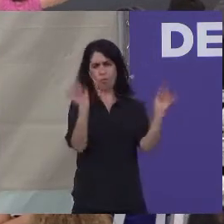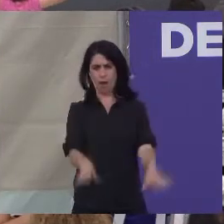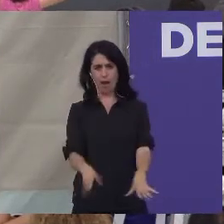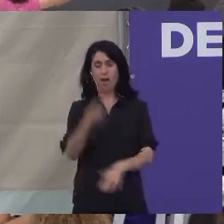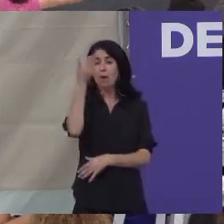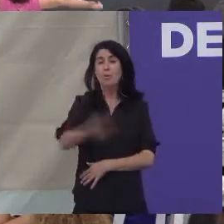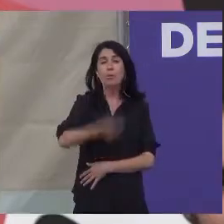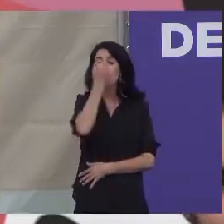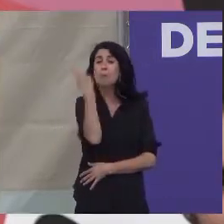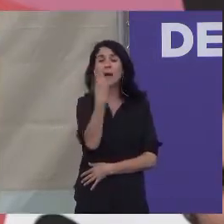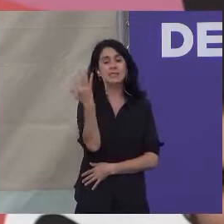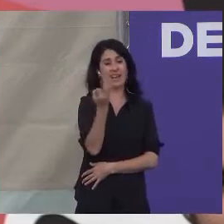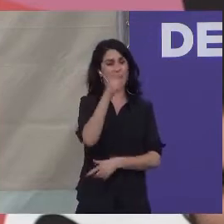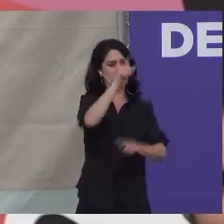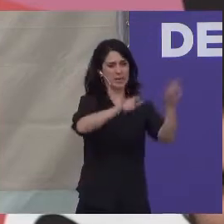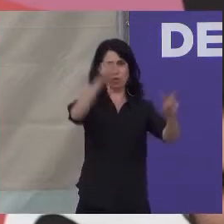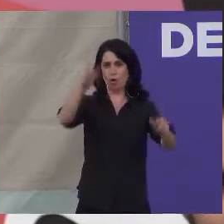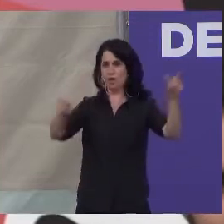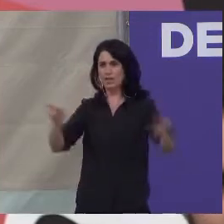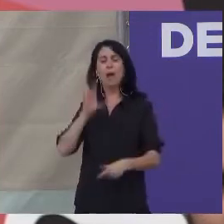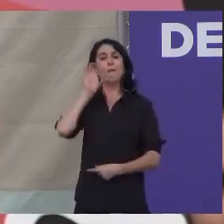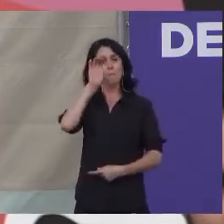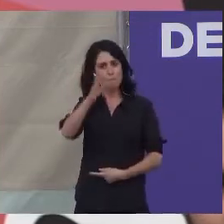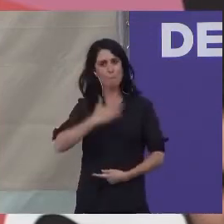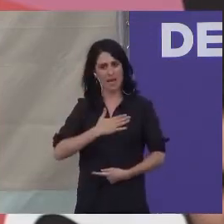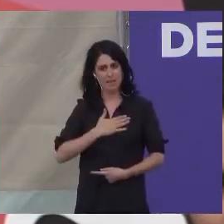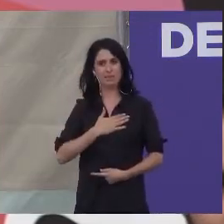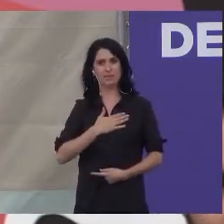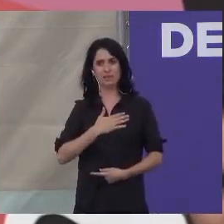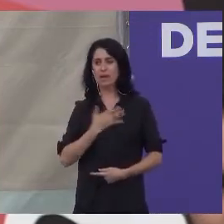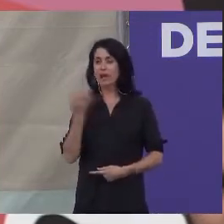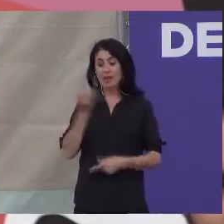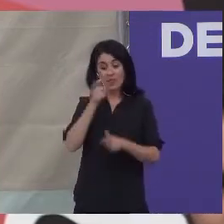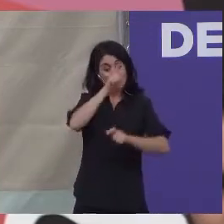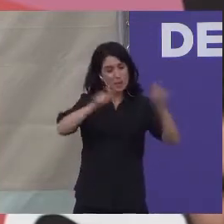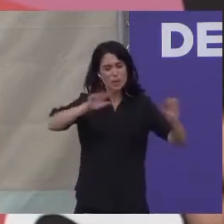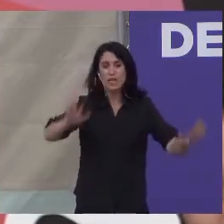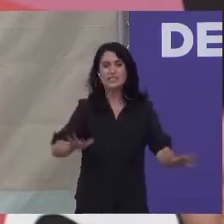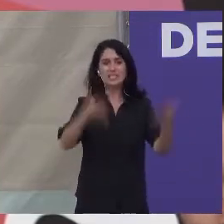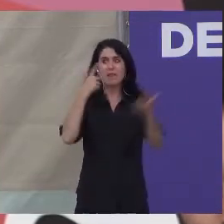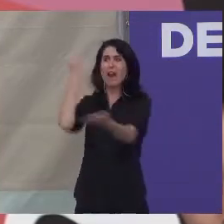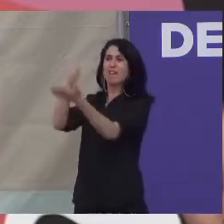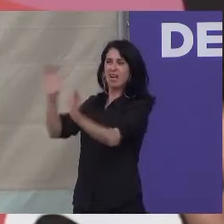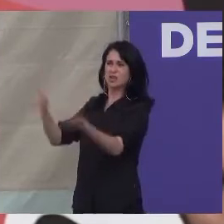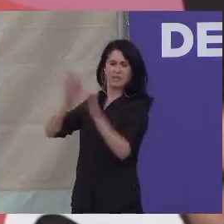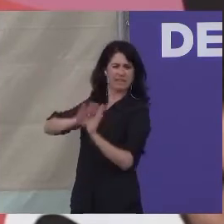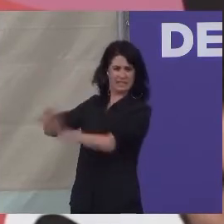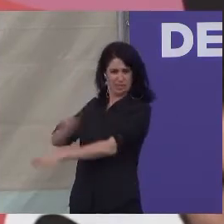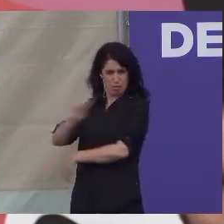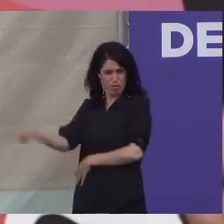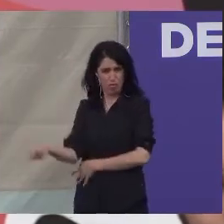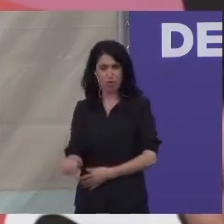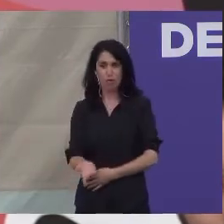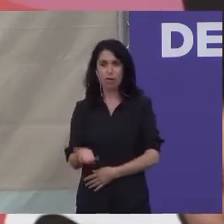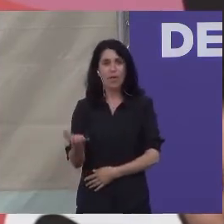son las personas. Es nuestro país, es rescatar a las personas y no a los bancos. Es